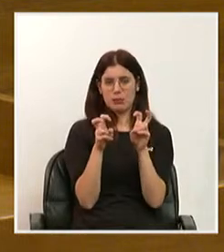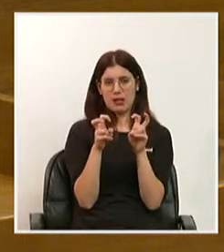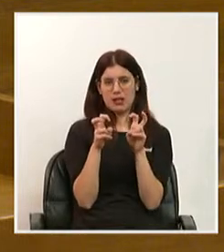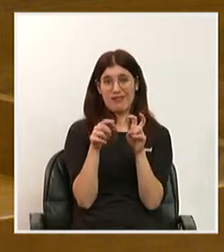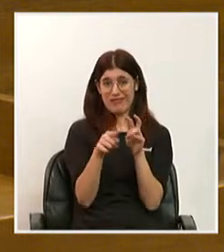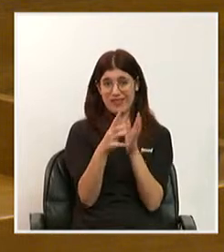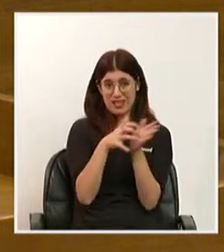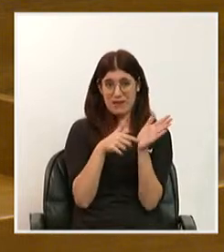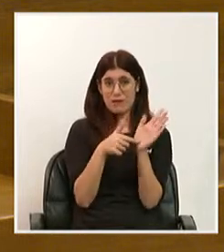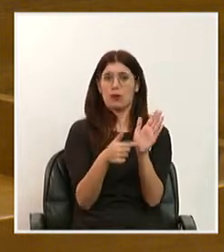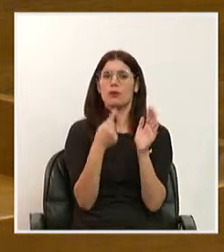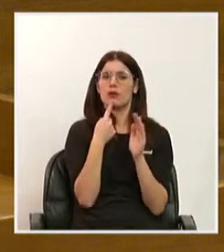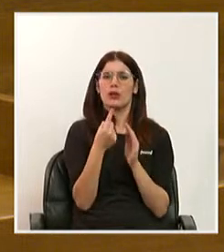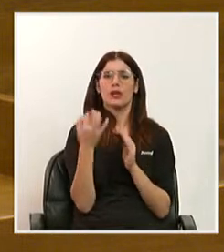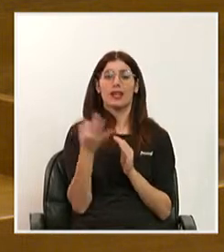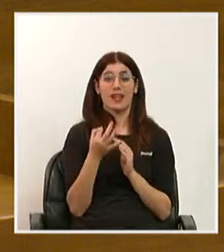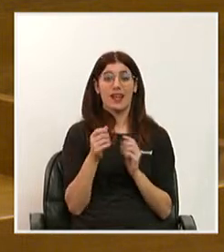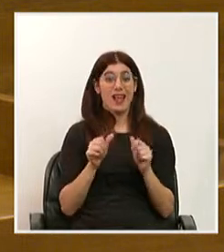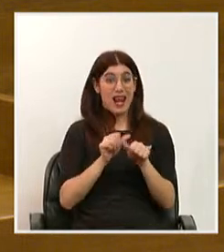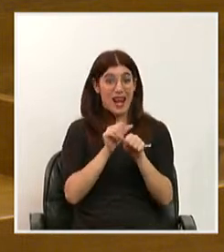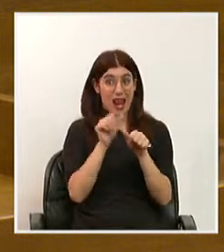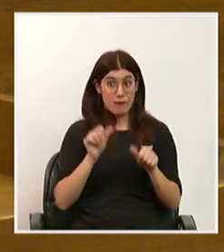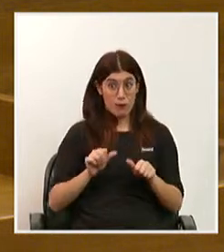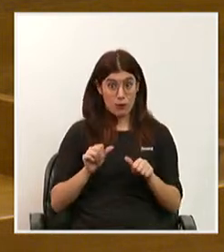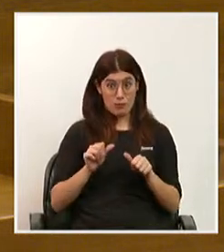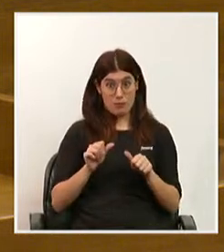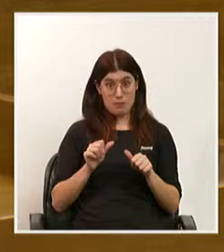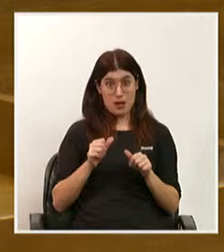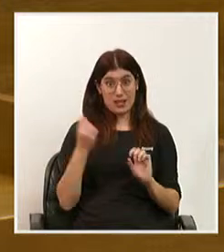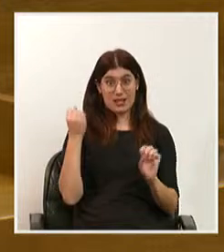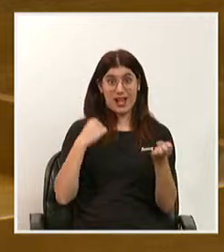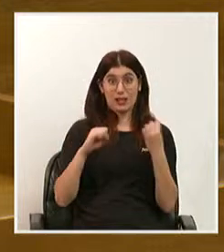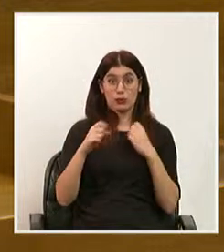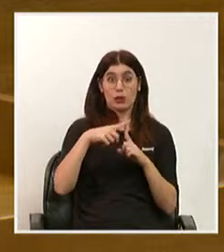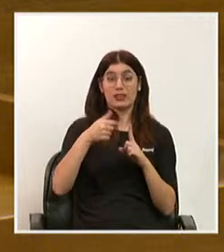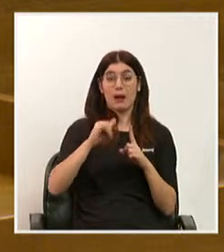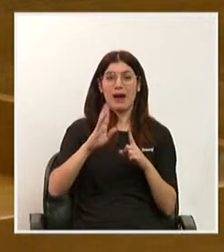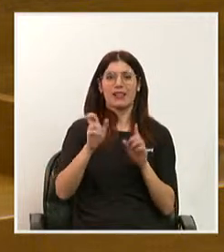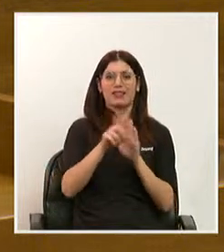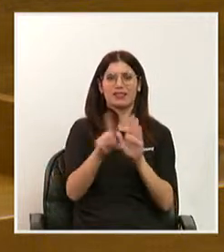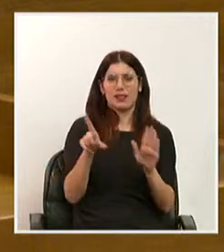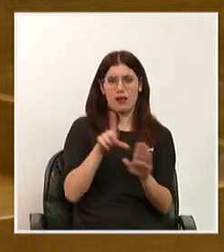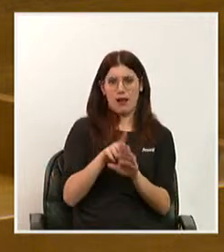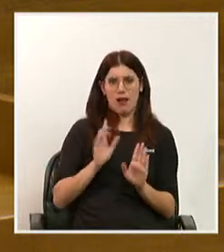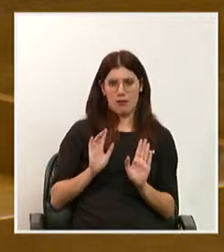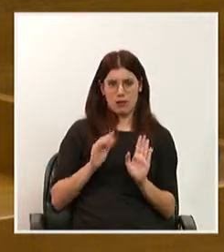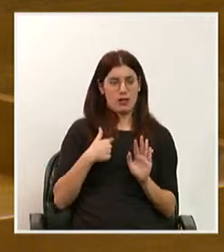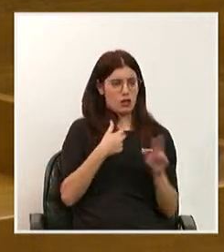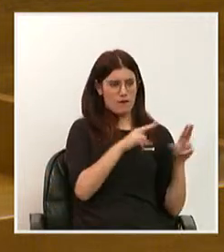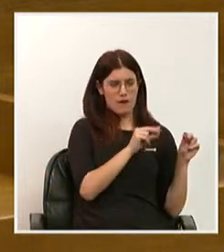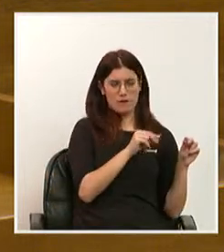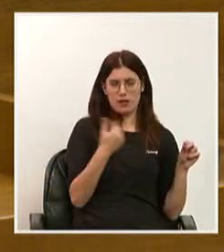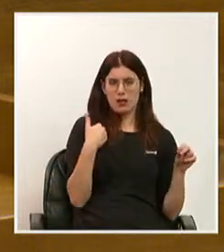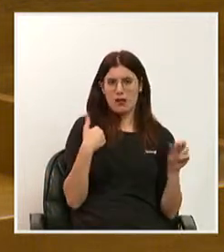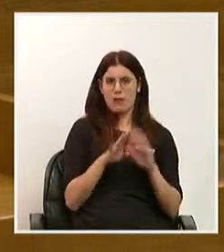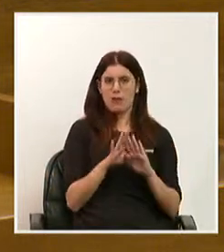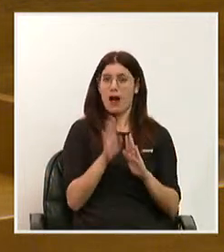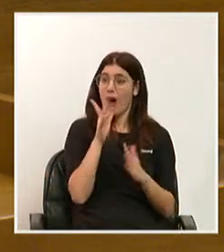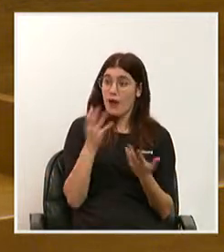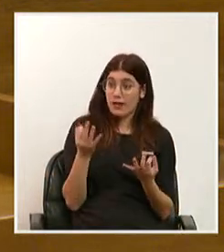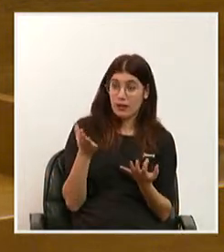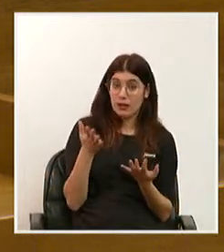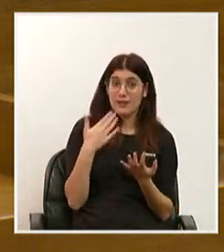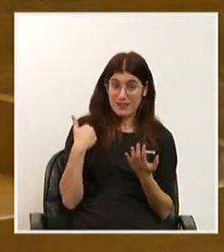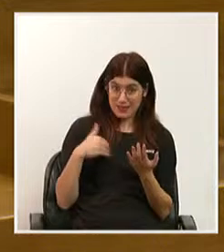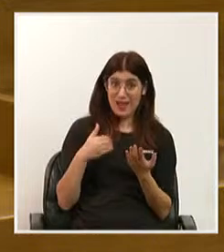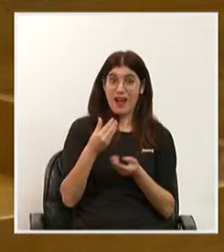y dice que la forma que actuó la consell era tamarit fue ilegal y ahora que señor fuen y termino presidenta ahora qué que ya sabemos que se